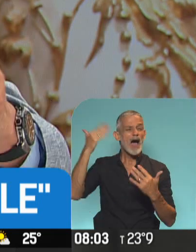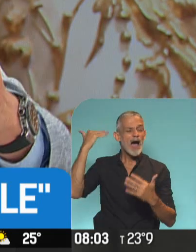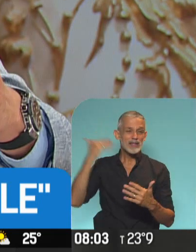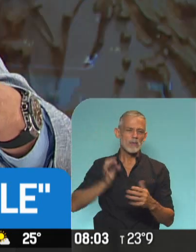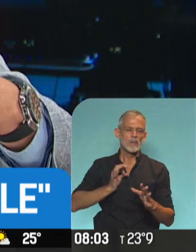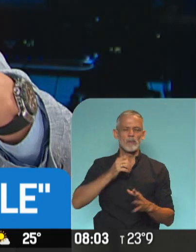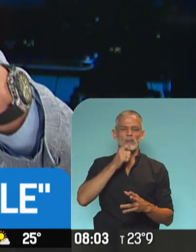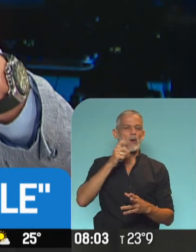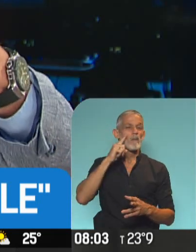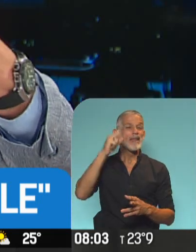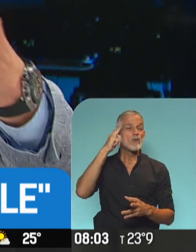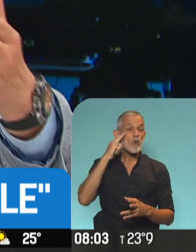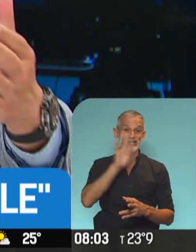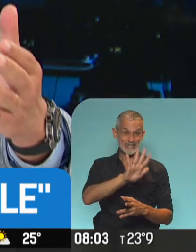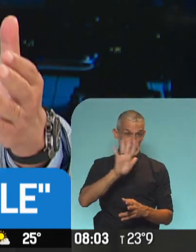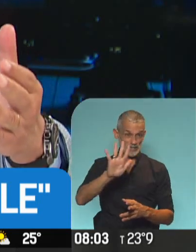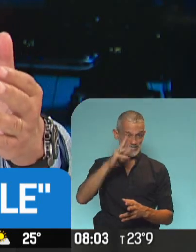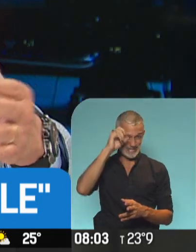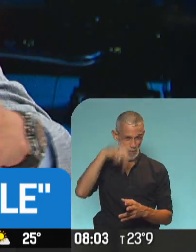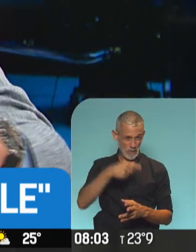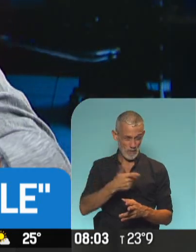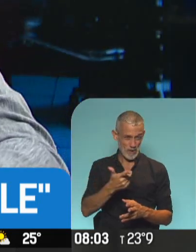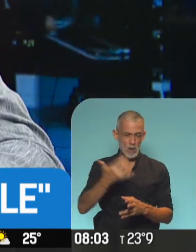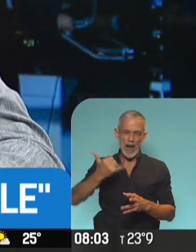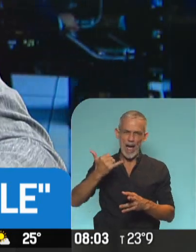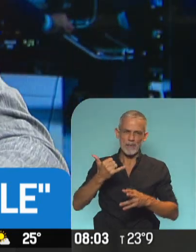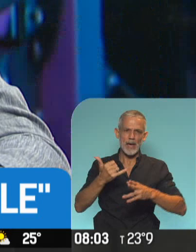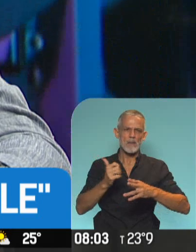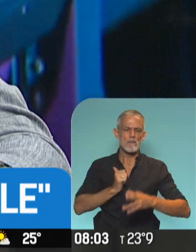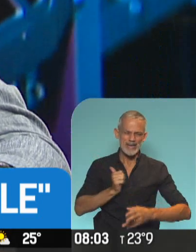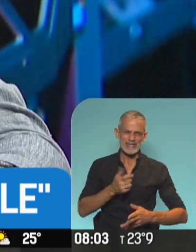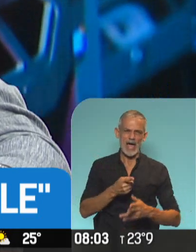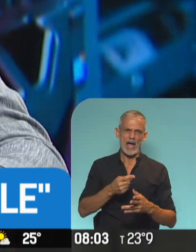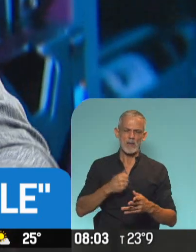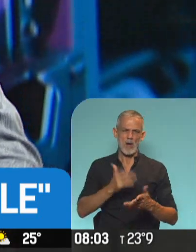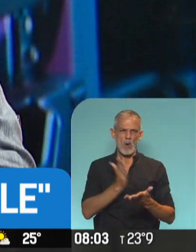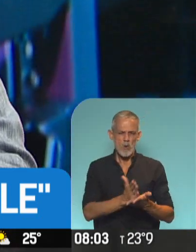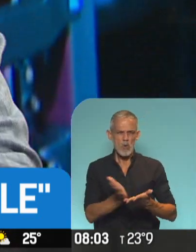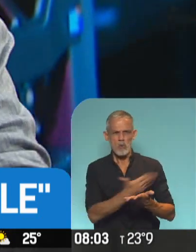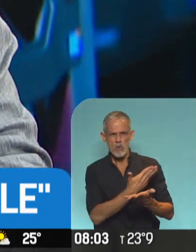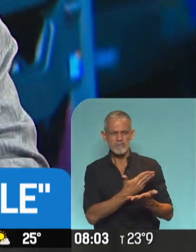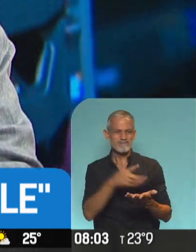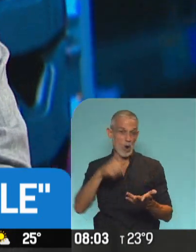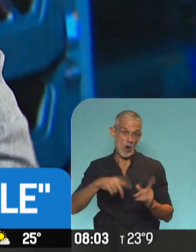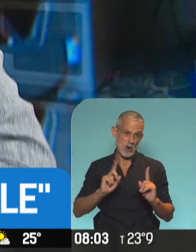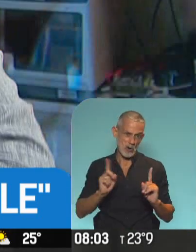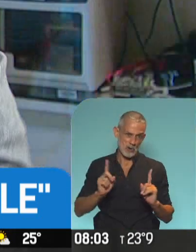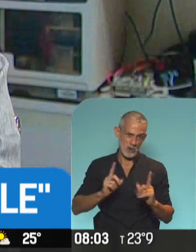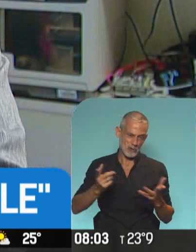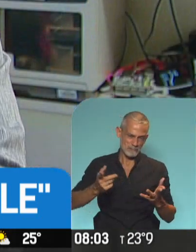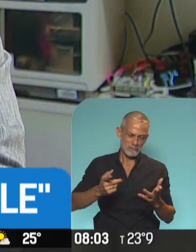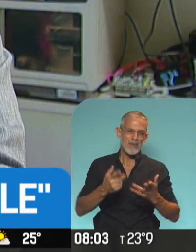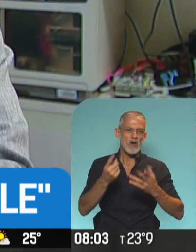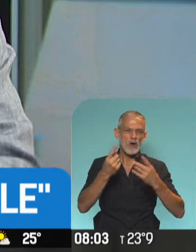en el 55, claramente había toda una actividad militar, había golpe de Estado, en fin. Hoy eso, digamos, ya no está